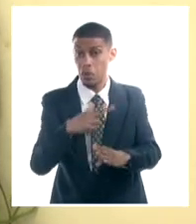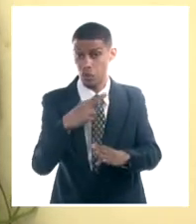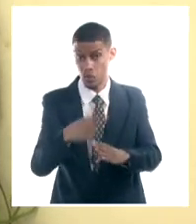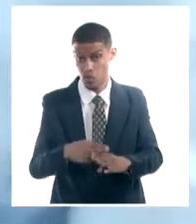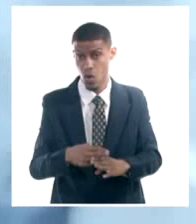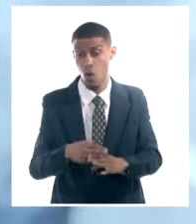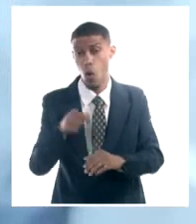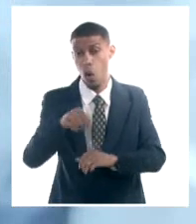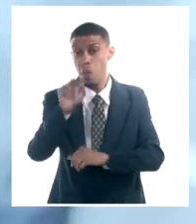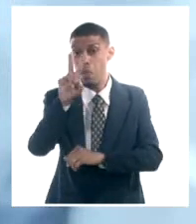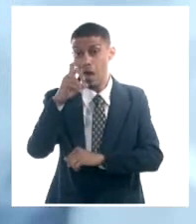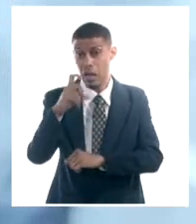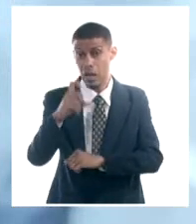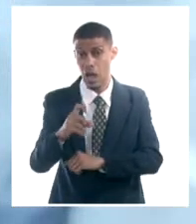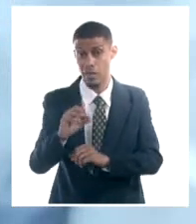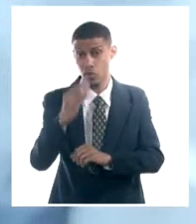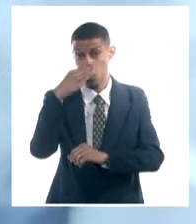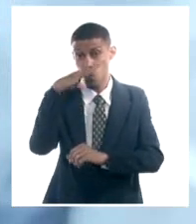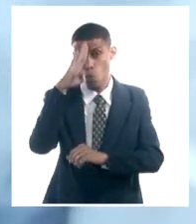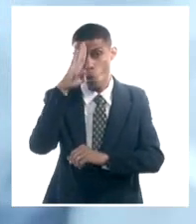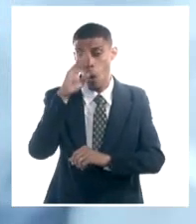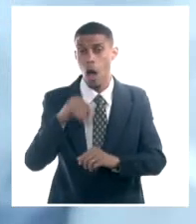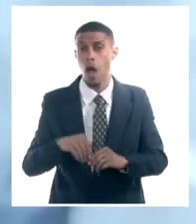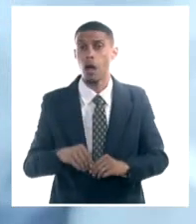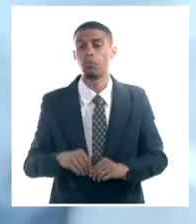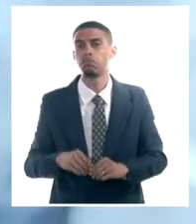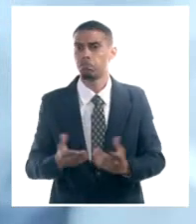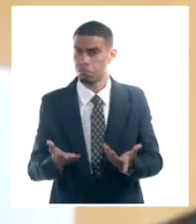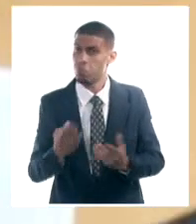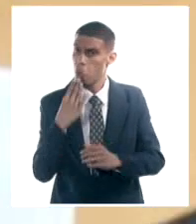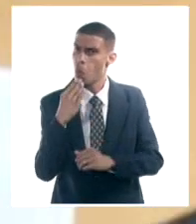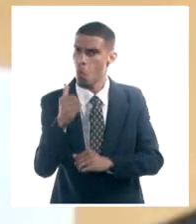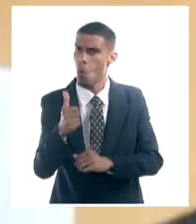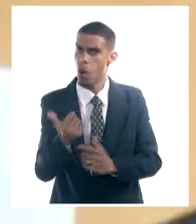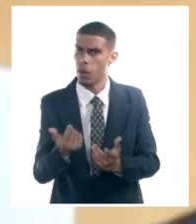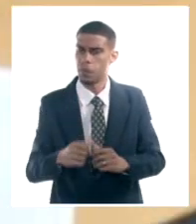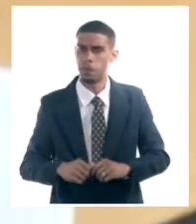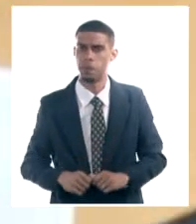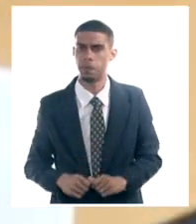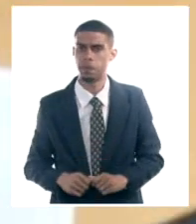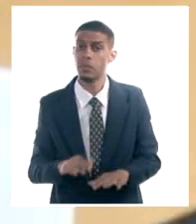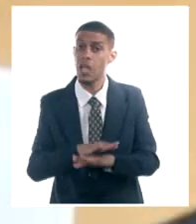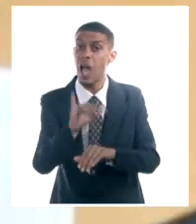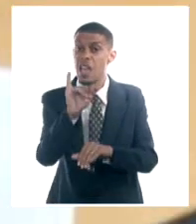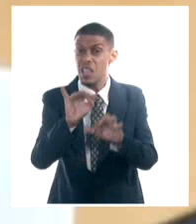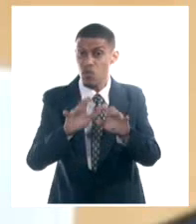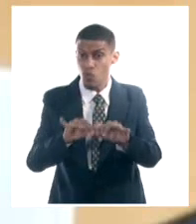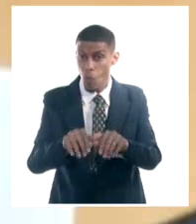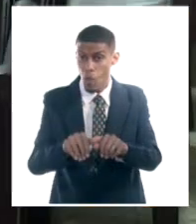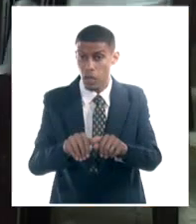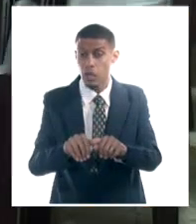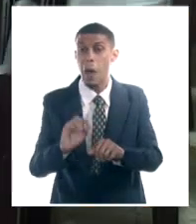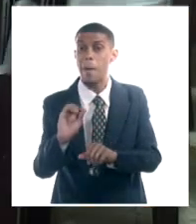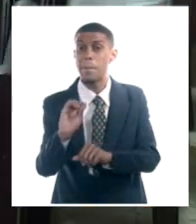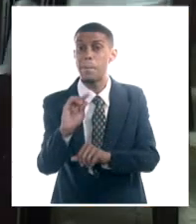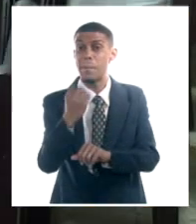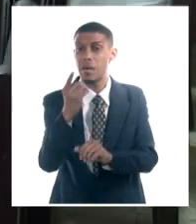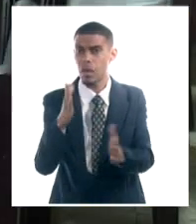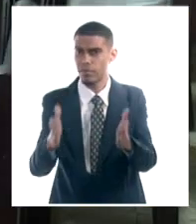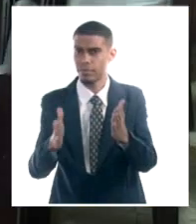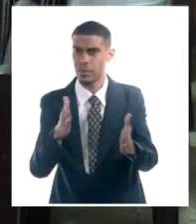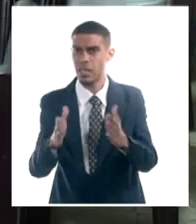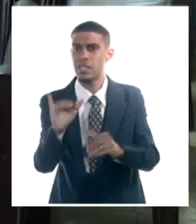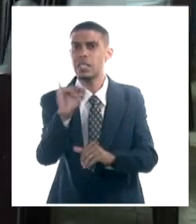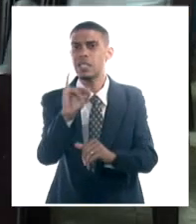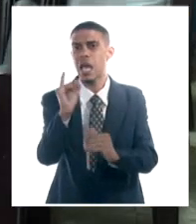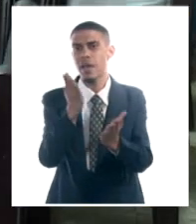hoy Villa Clara para Cuba es satisfactoria. Ya informática, en su primera etapa, de